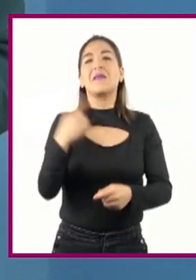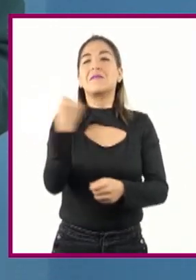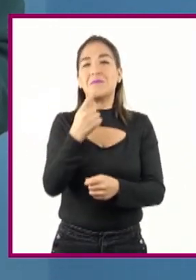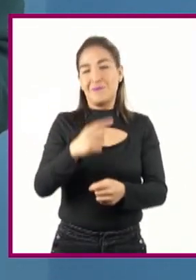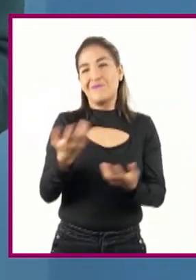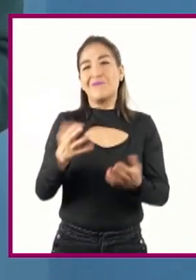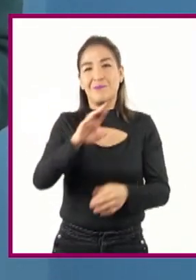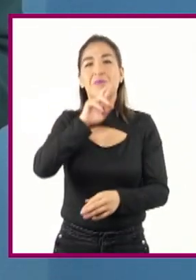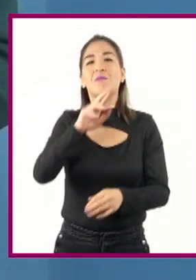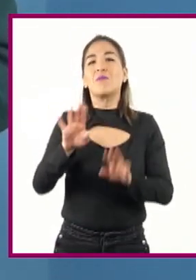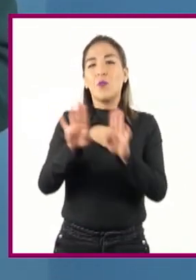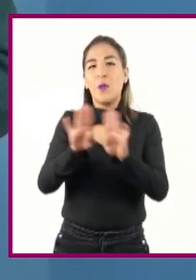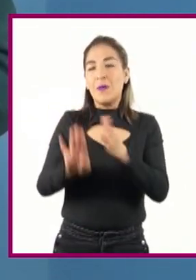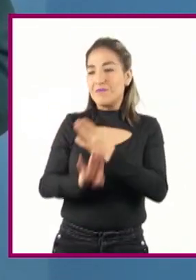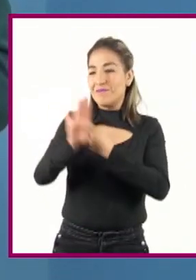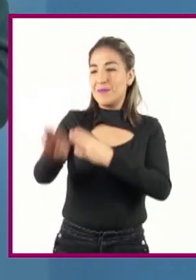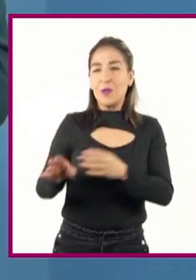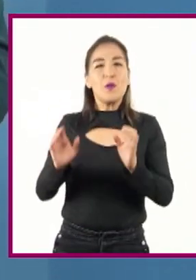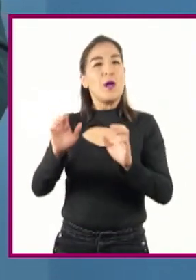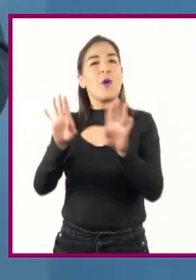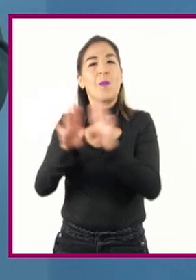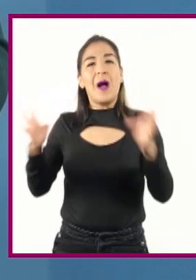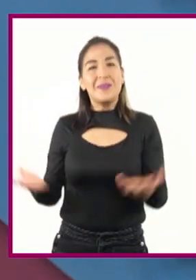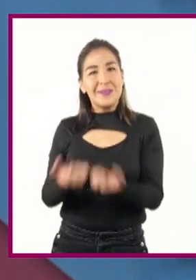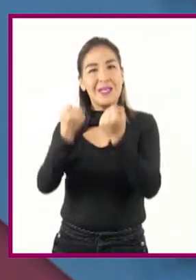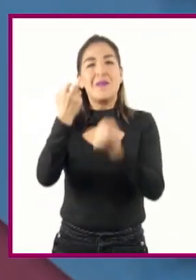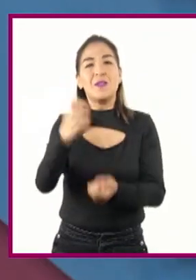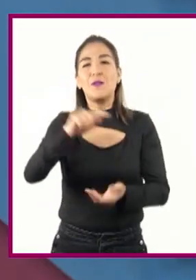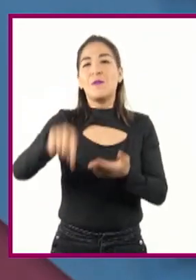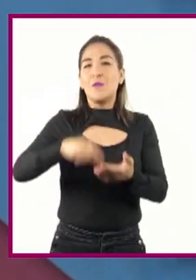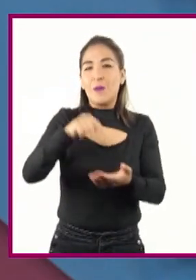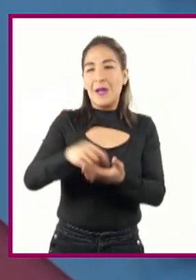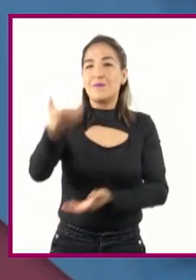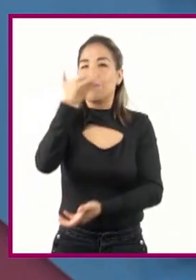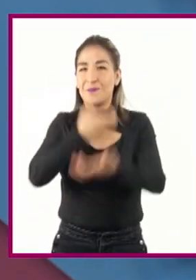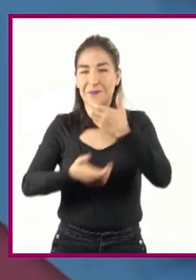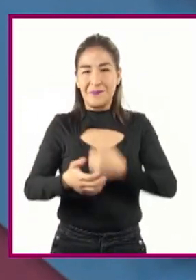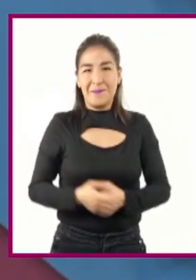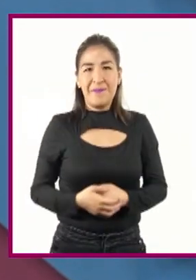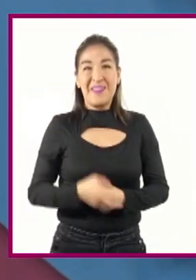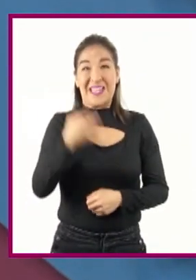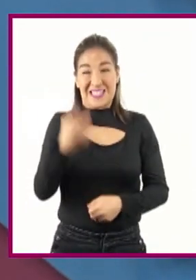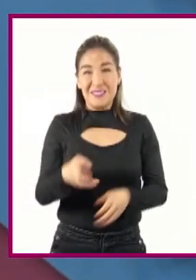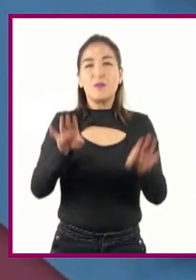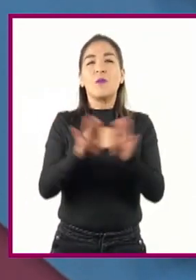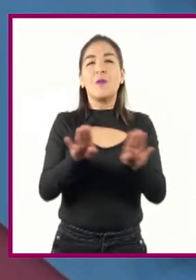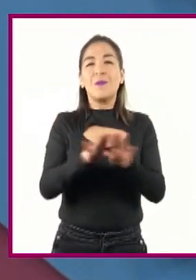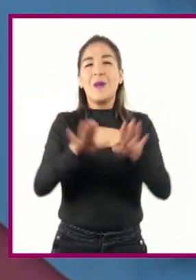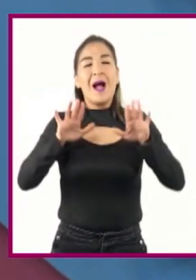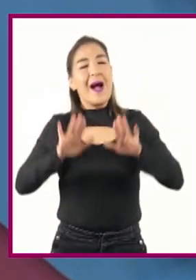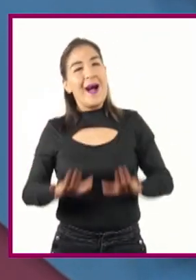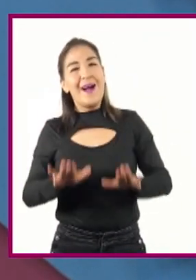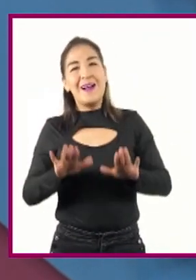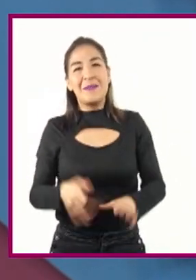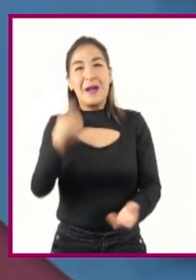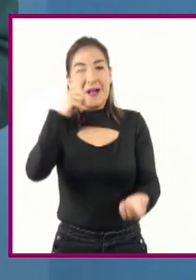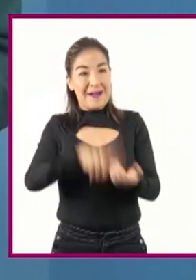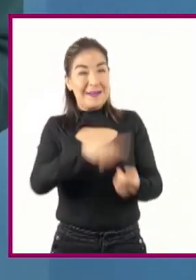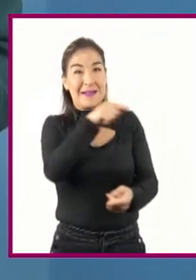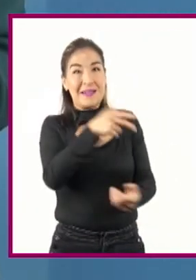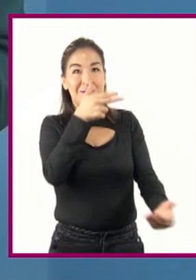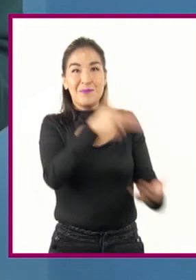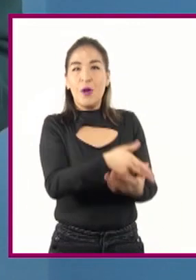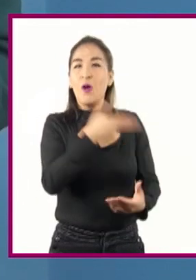sus posesiones y sus rutas comerciales. En esta tensa calma, el asesinato del